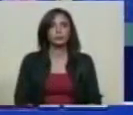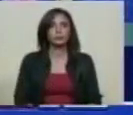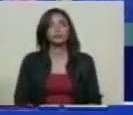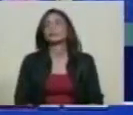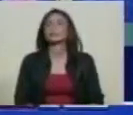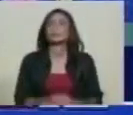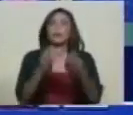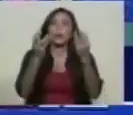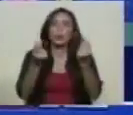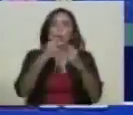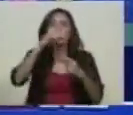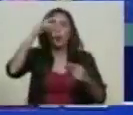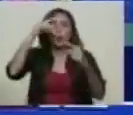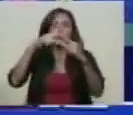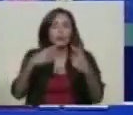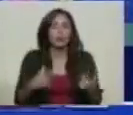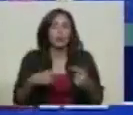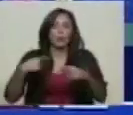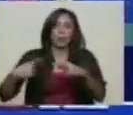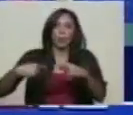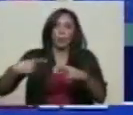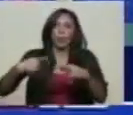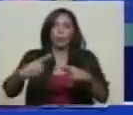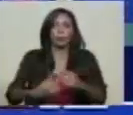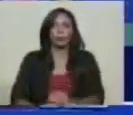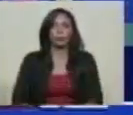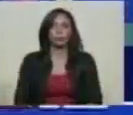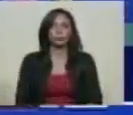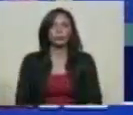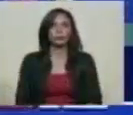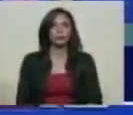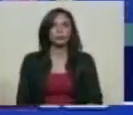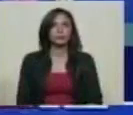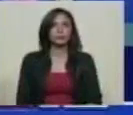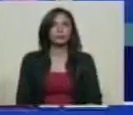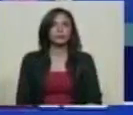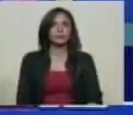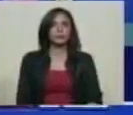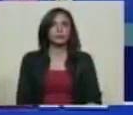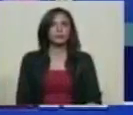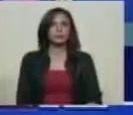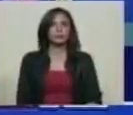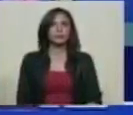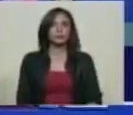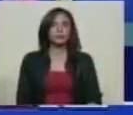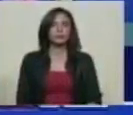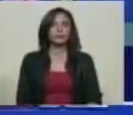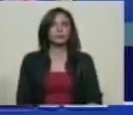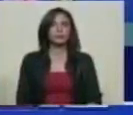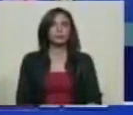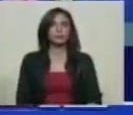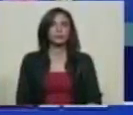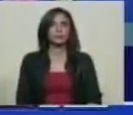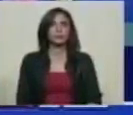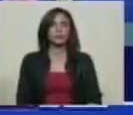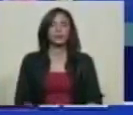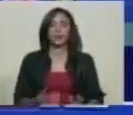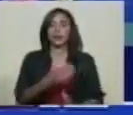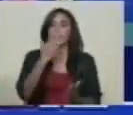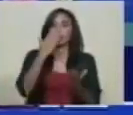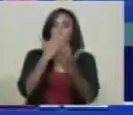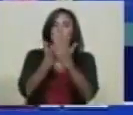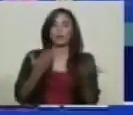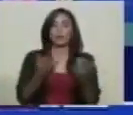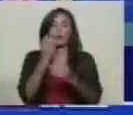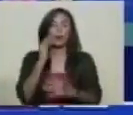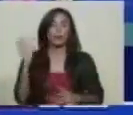¿Cuántas nuevas tareas no nos podemos plantear al futuro? Y si miramos al frente, el Estado